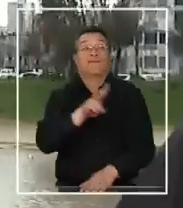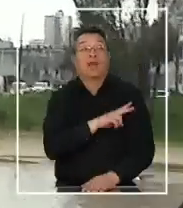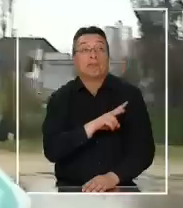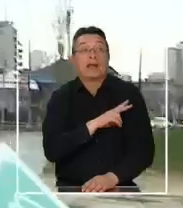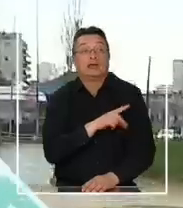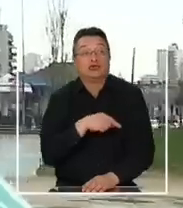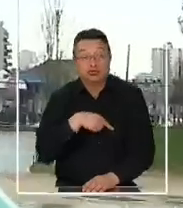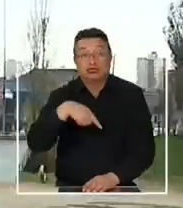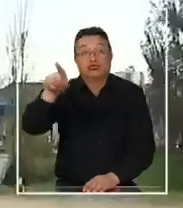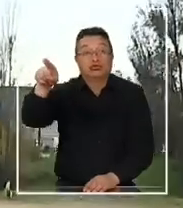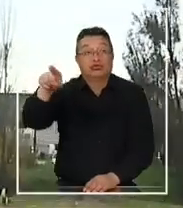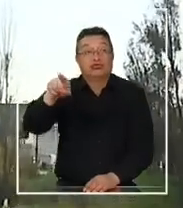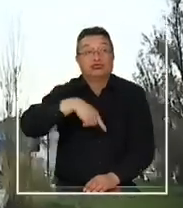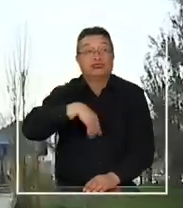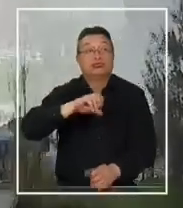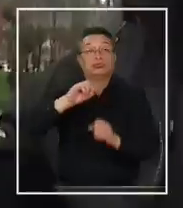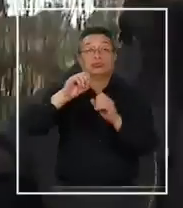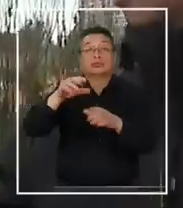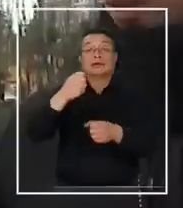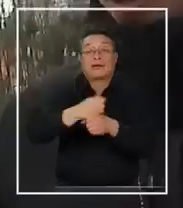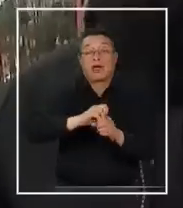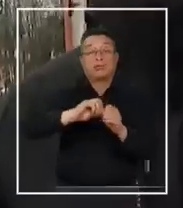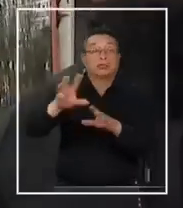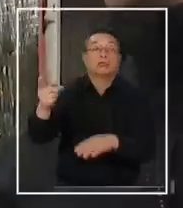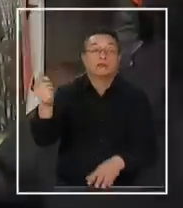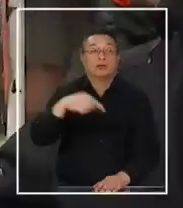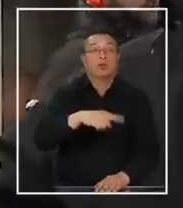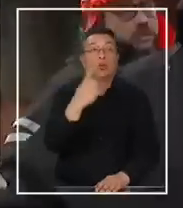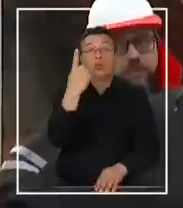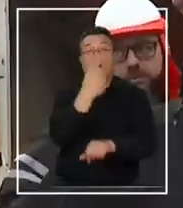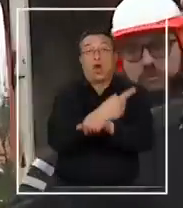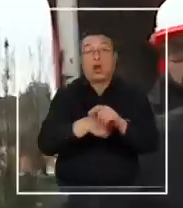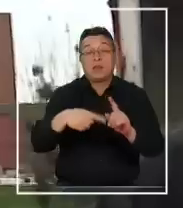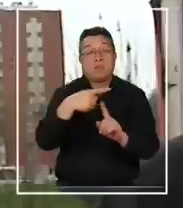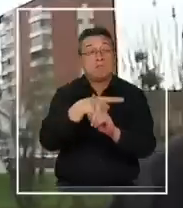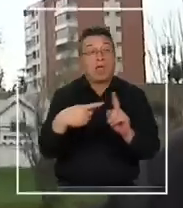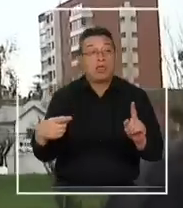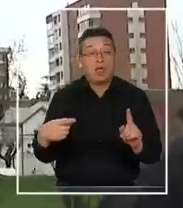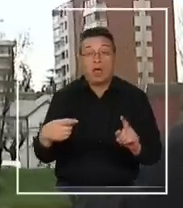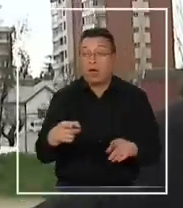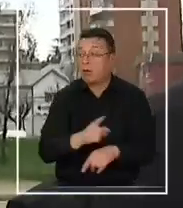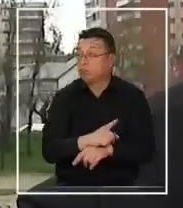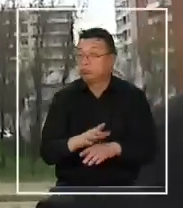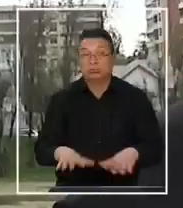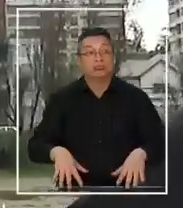bajar un trabajo, hora y media más o menos, y que